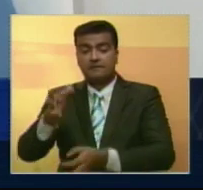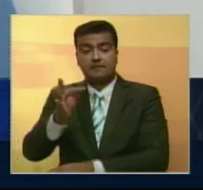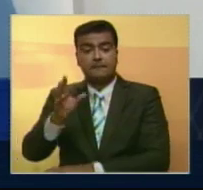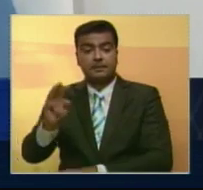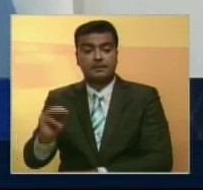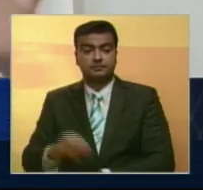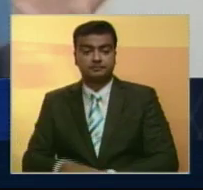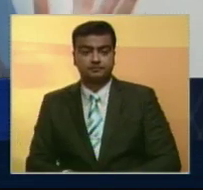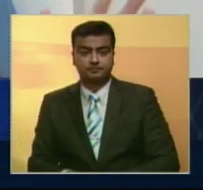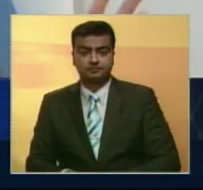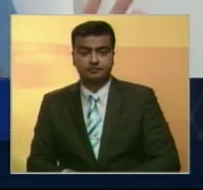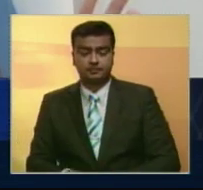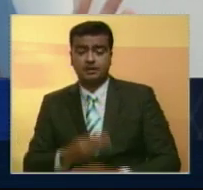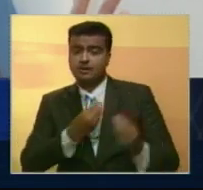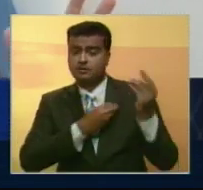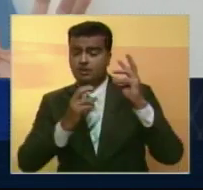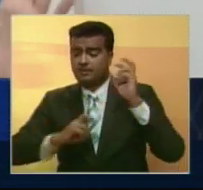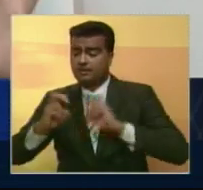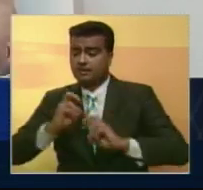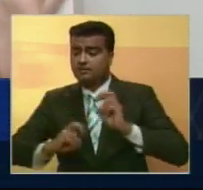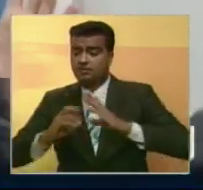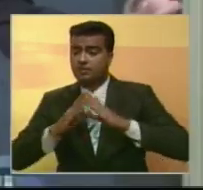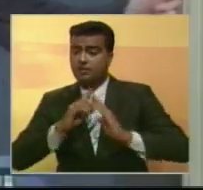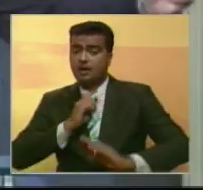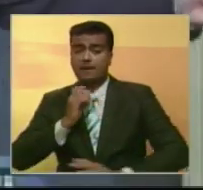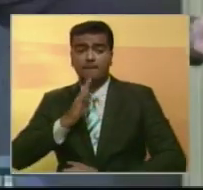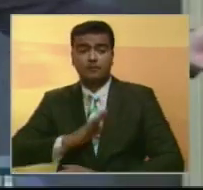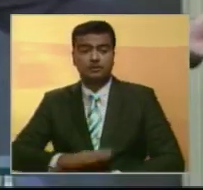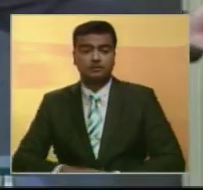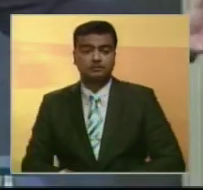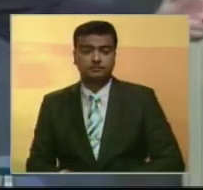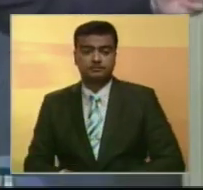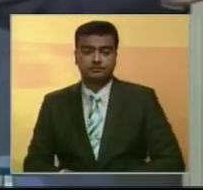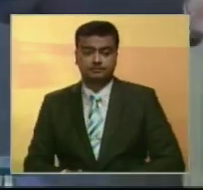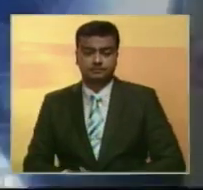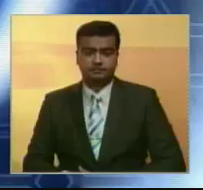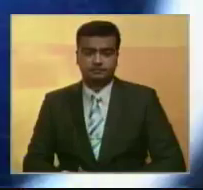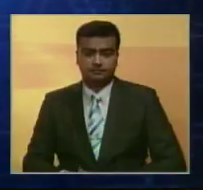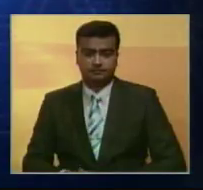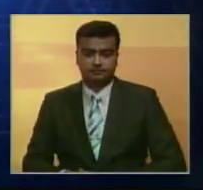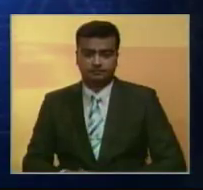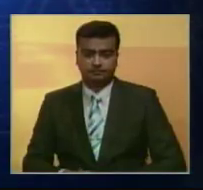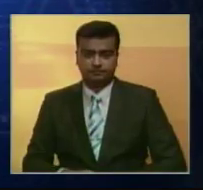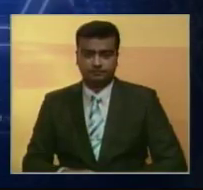Palmini, encargada de la investigación por la muerte de Nisman.